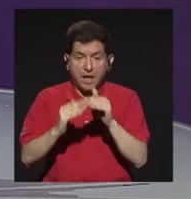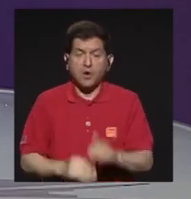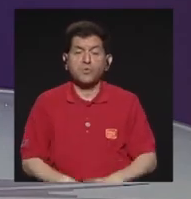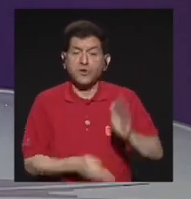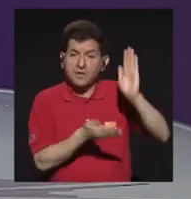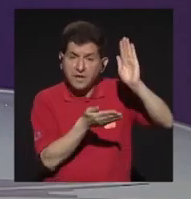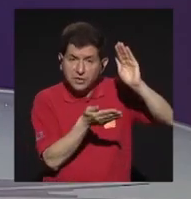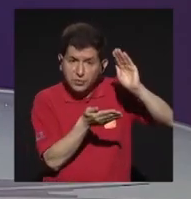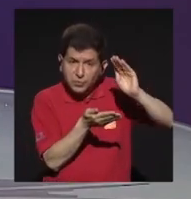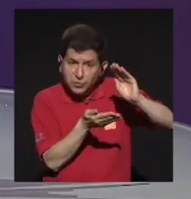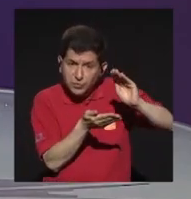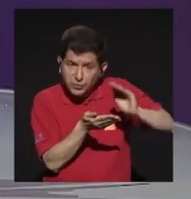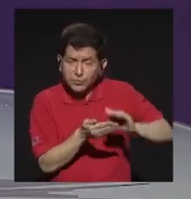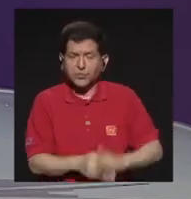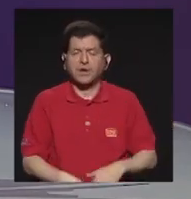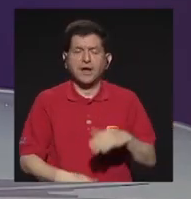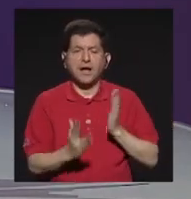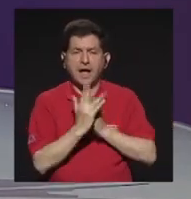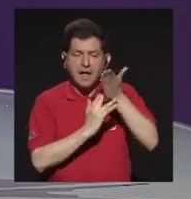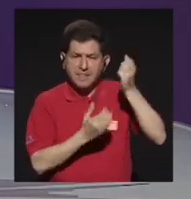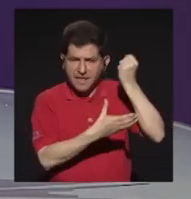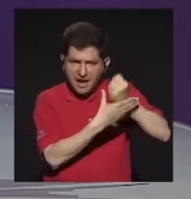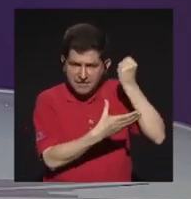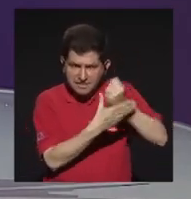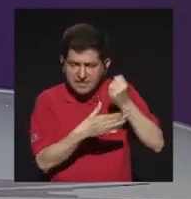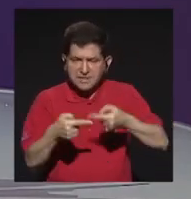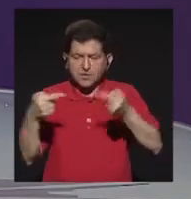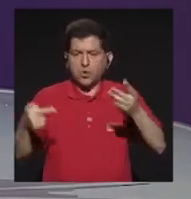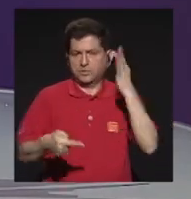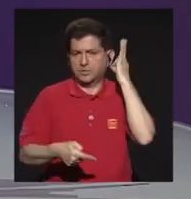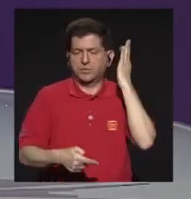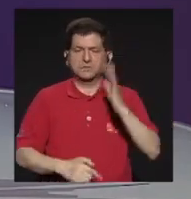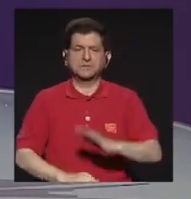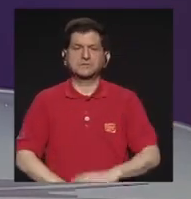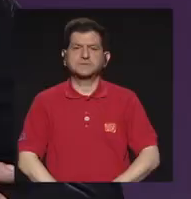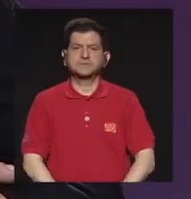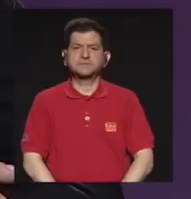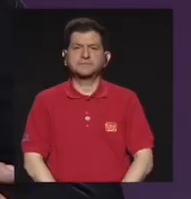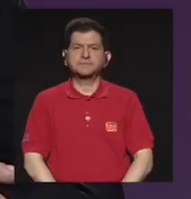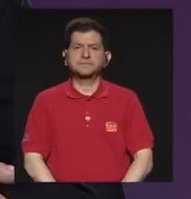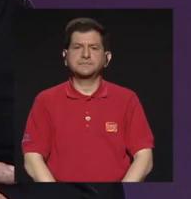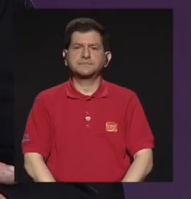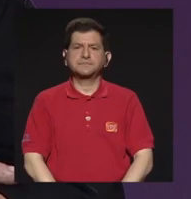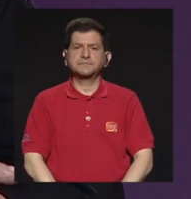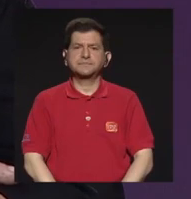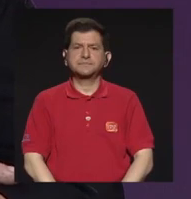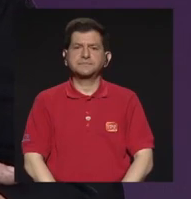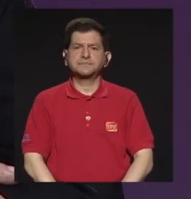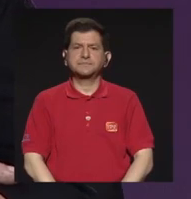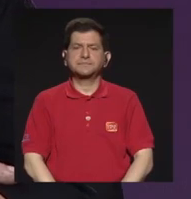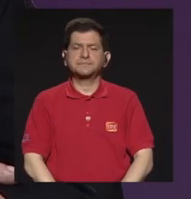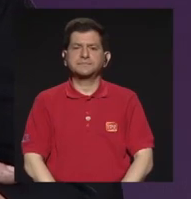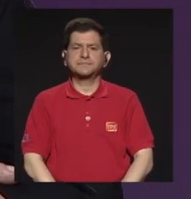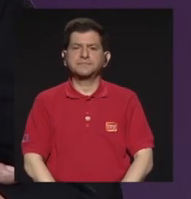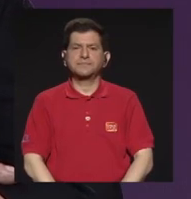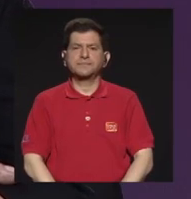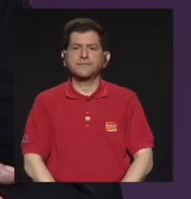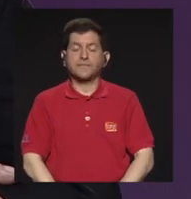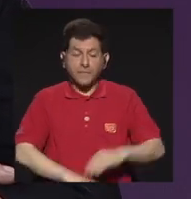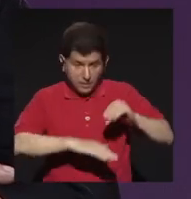disminuye con el asesinato con el feminicidio de sus mujeres entonces son